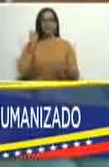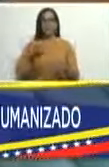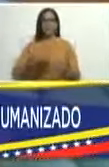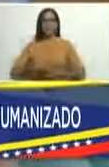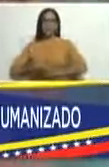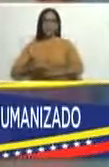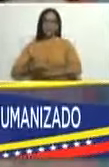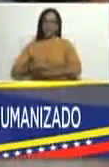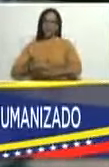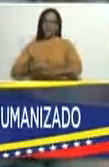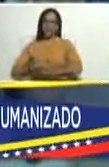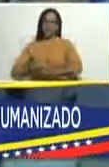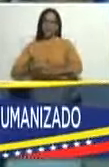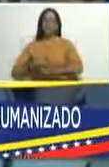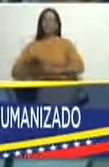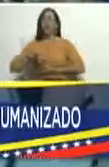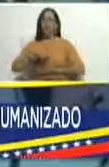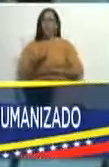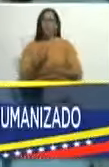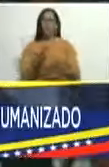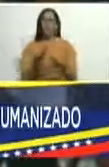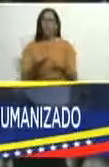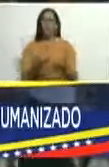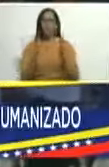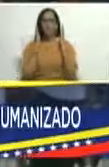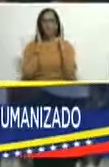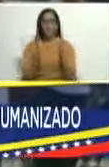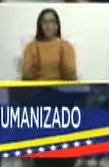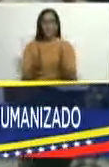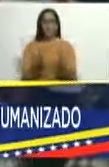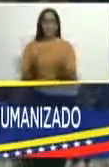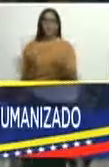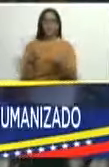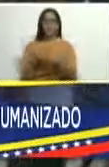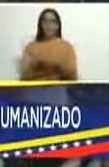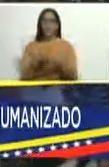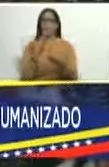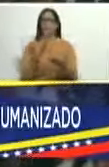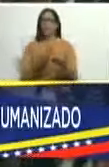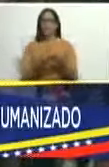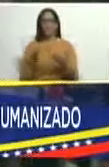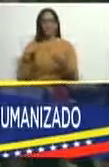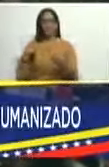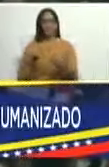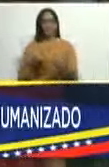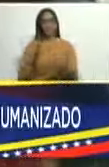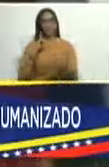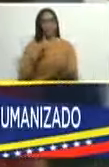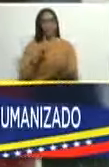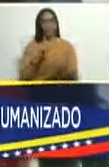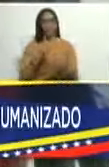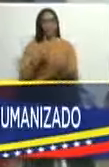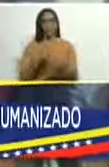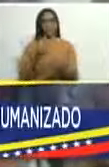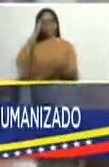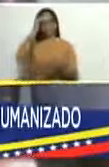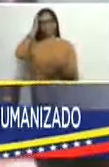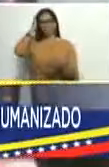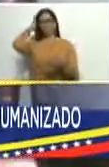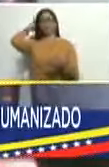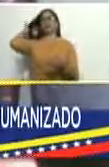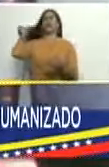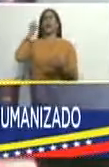lactancia, de poder brindarle una atención que además le permite tener un